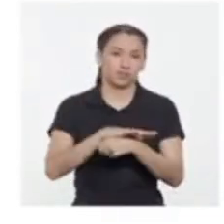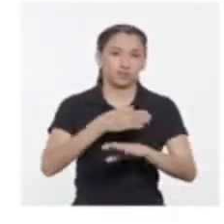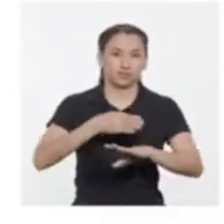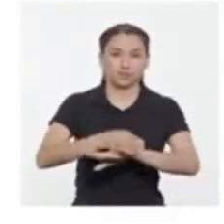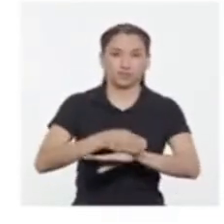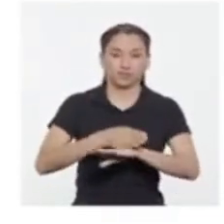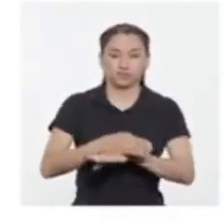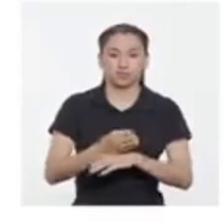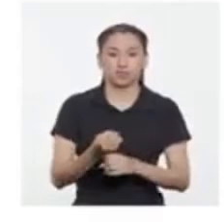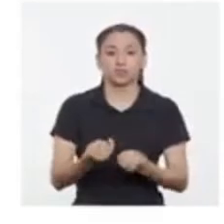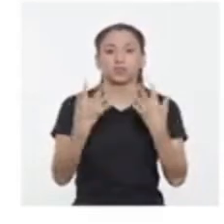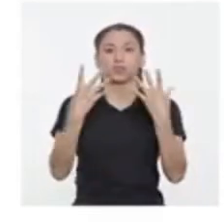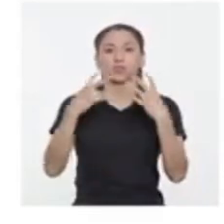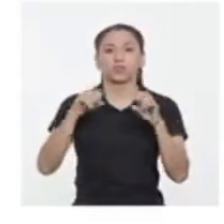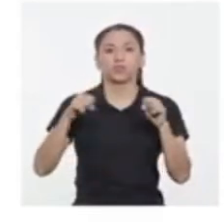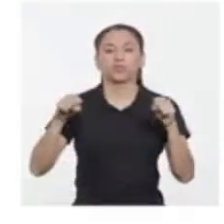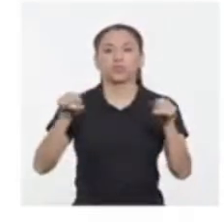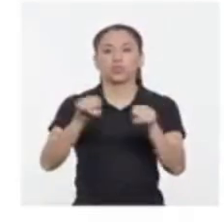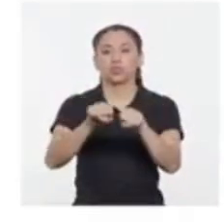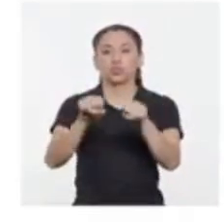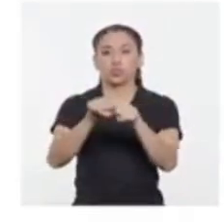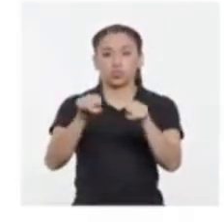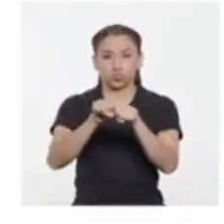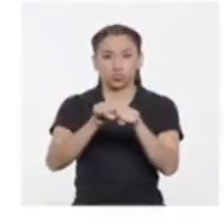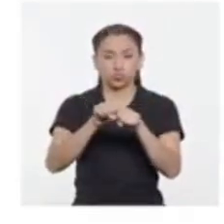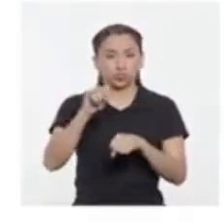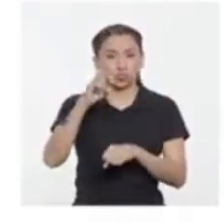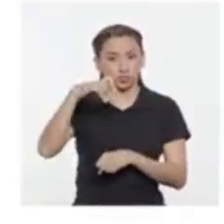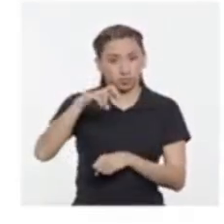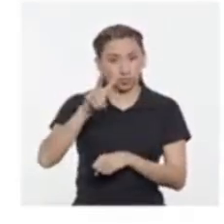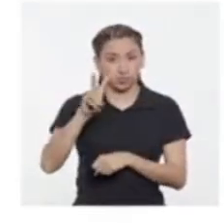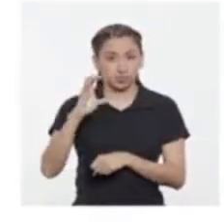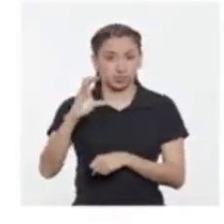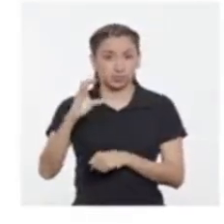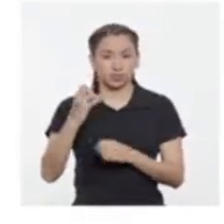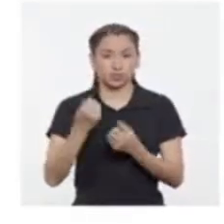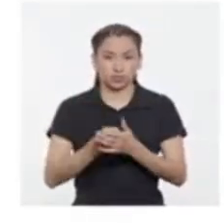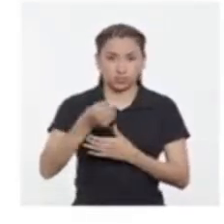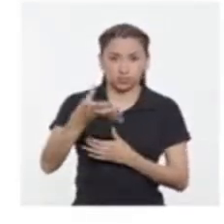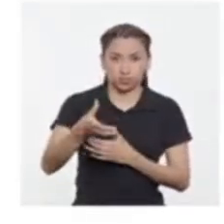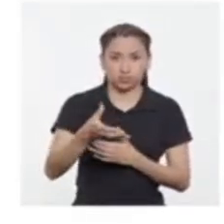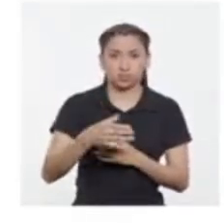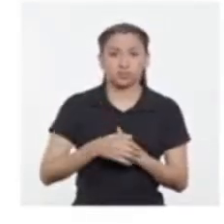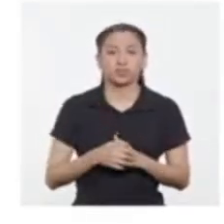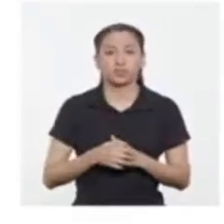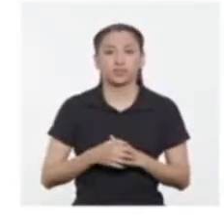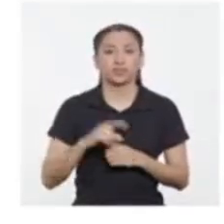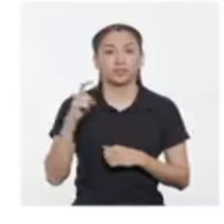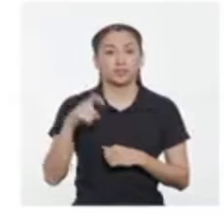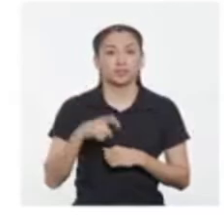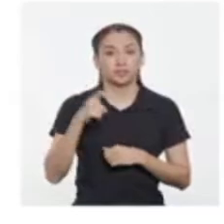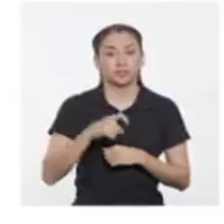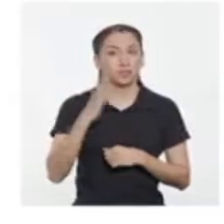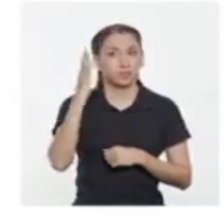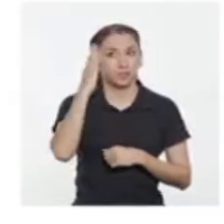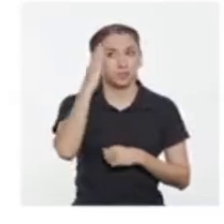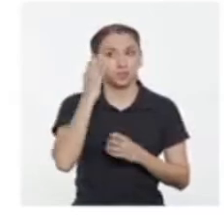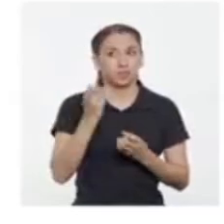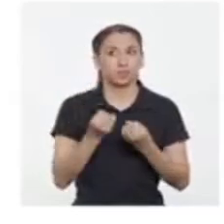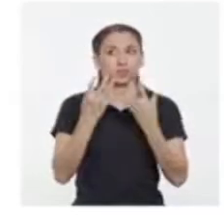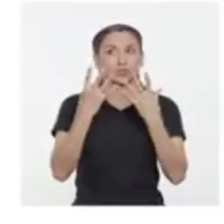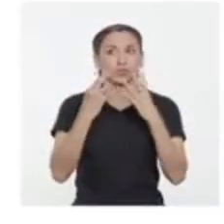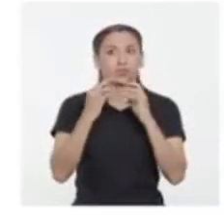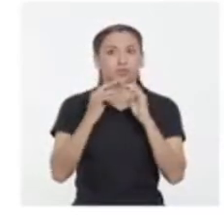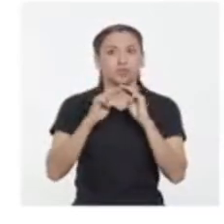de madera. ¿Cuántos metros de tubos de PVC se necesitan para construir la estructura del fitotoldo? Se necesita